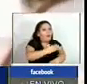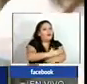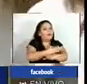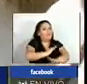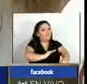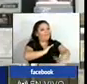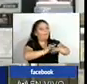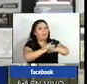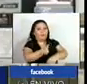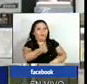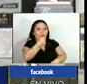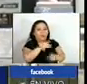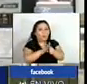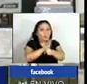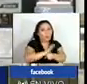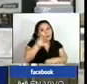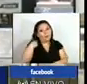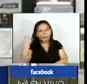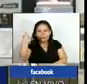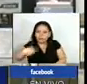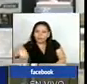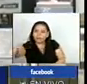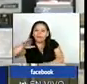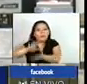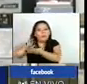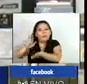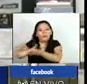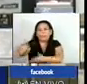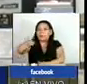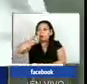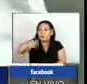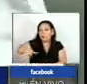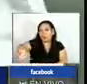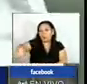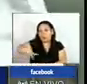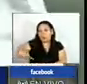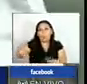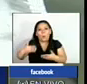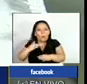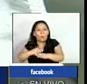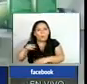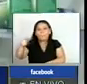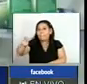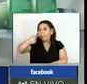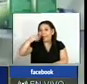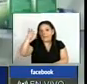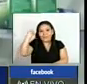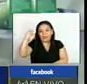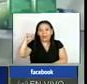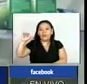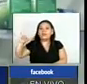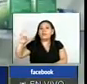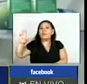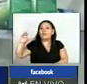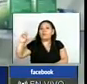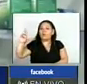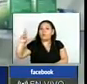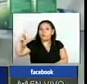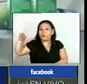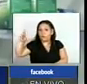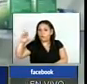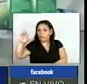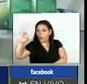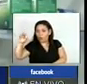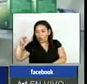coronavirus. Muchos salen a las farmacias a buscar antiinflamatorios como el ibuprofeno y antihistamínicos,